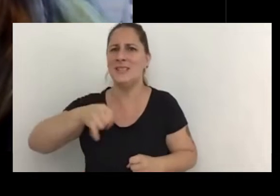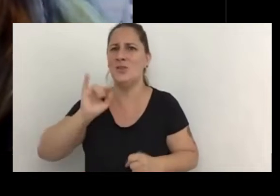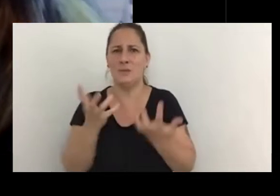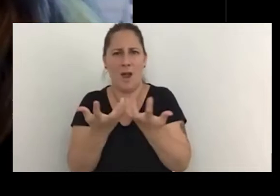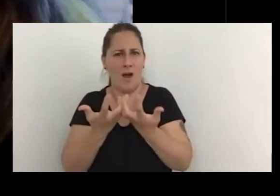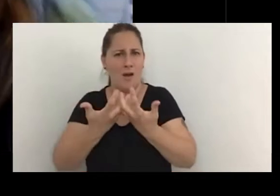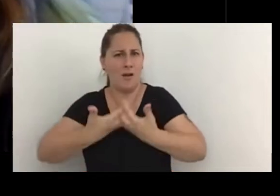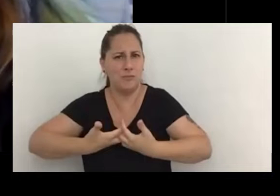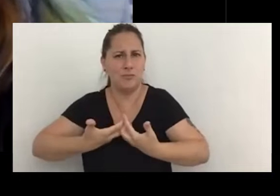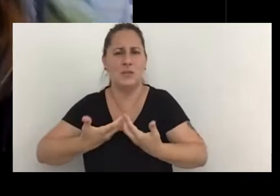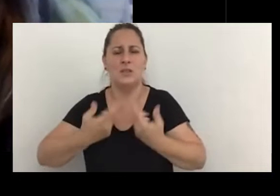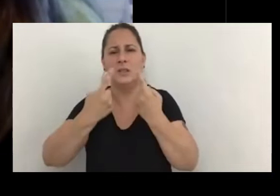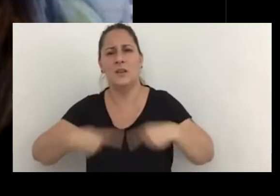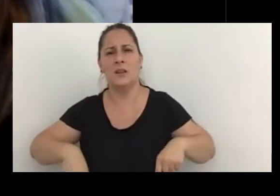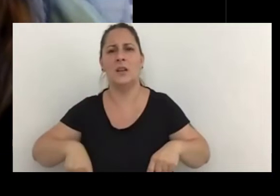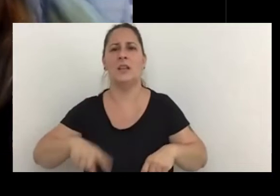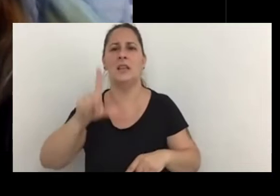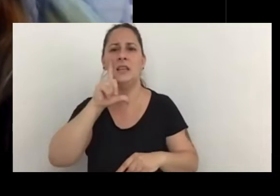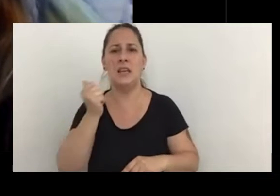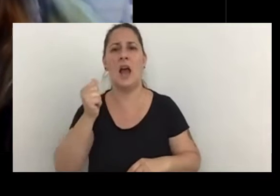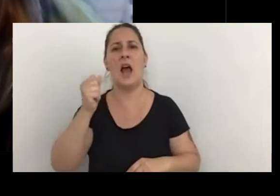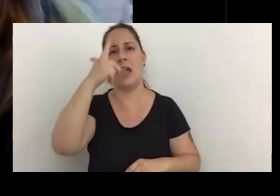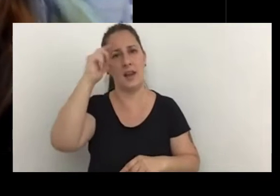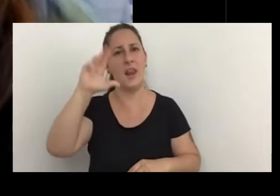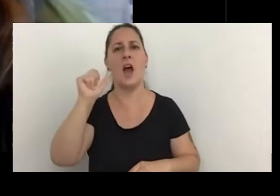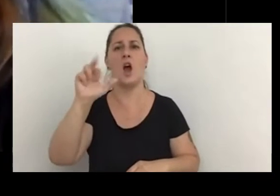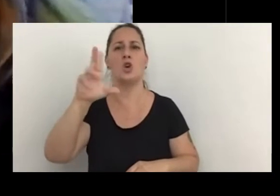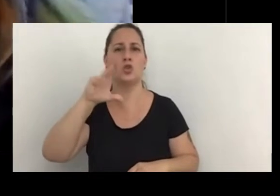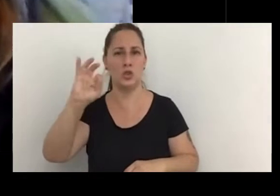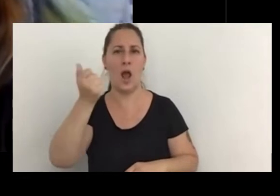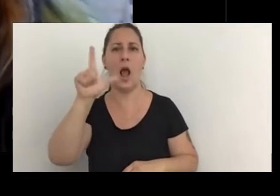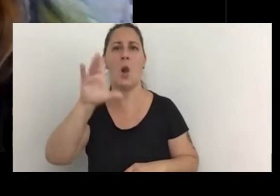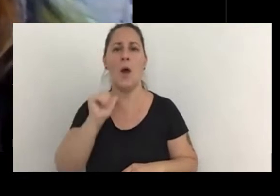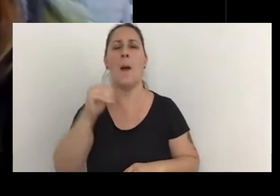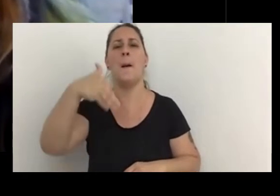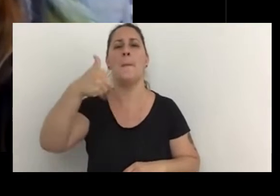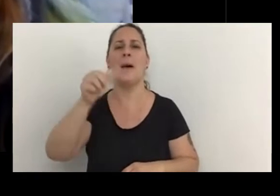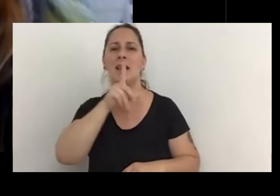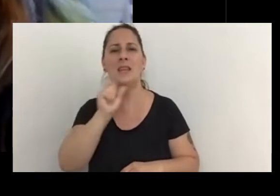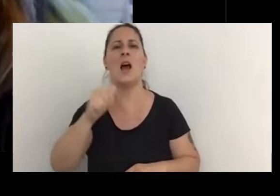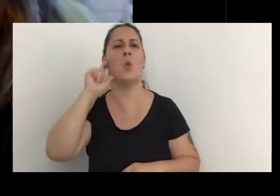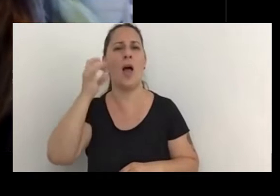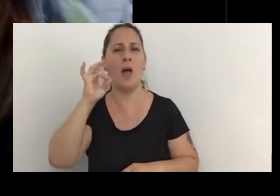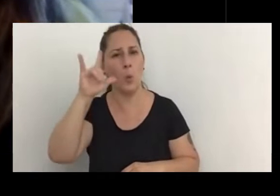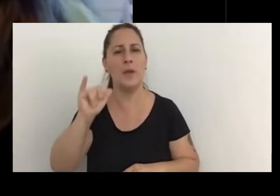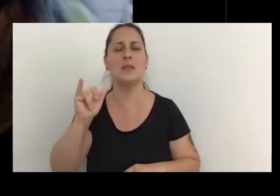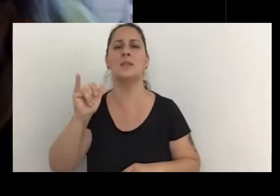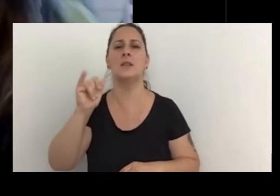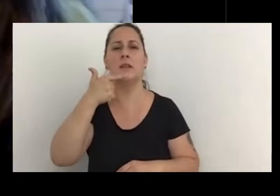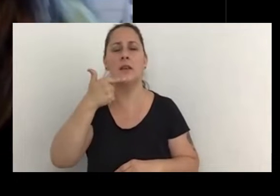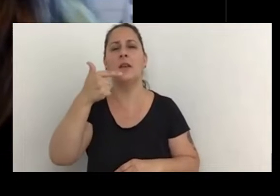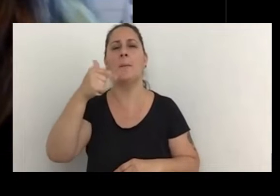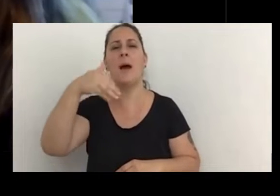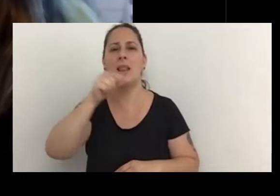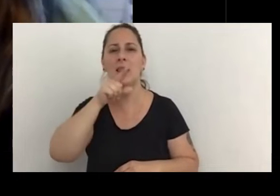que son Lía Herrera y Rocío Alba, también Matías Martínez, Guadalupe Vázquez, Alejandro Paradiso y también Martín